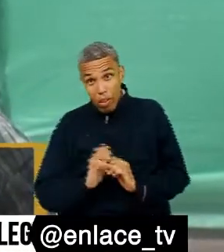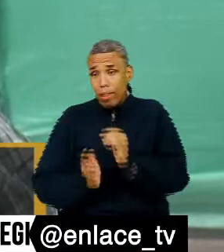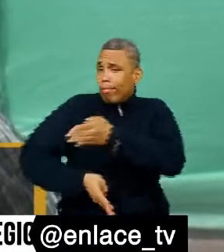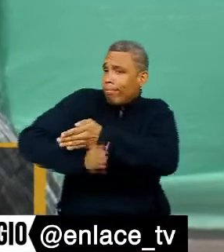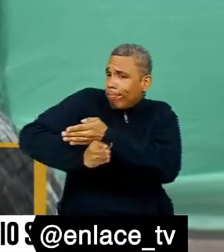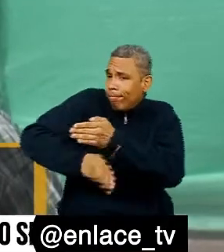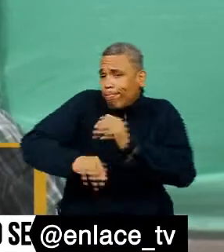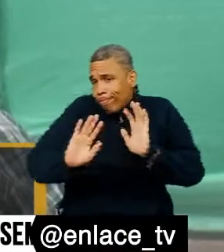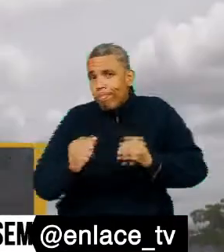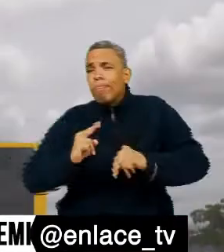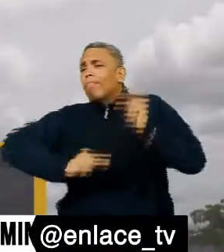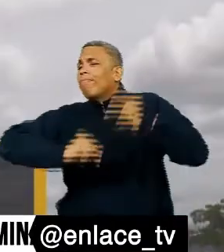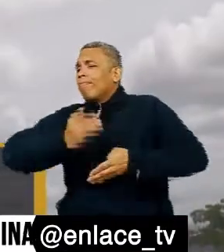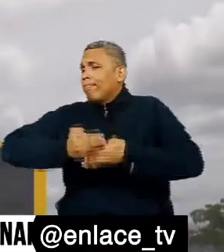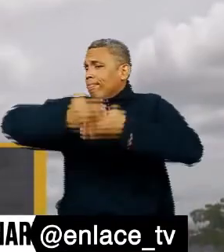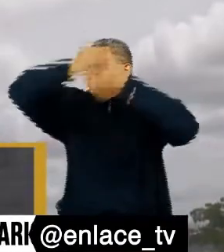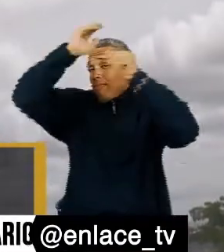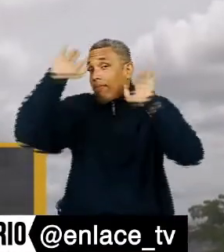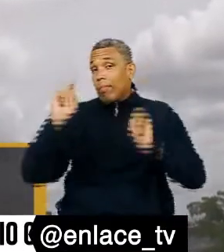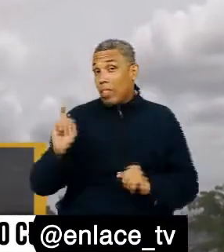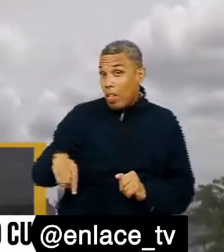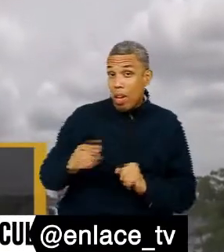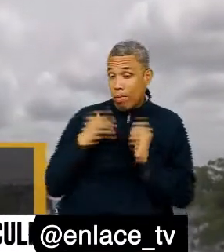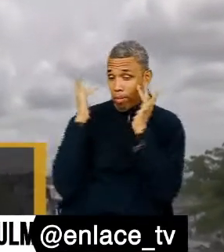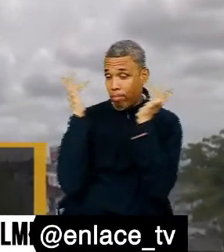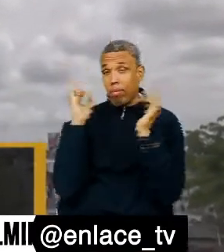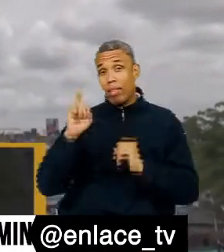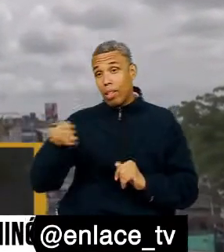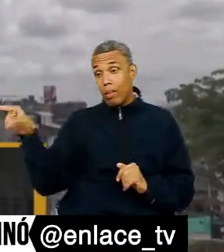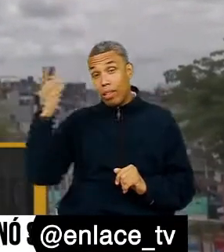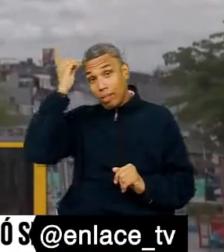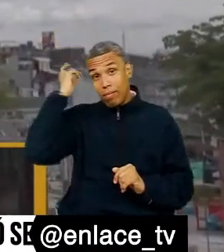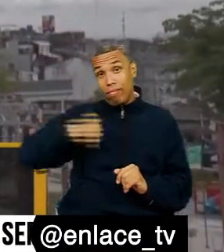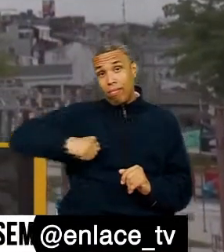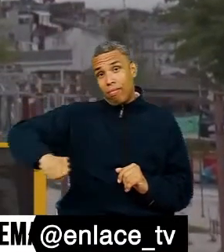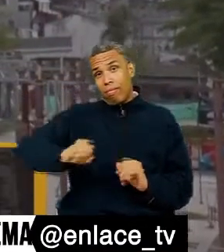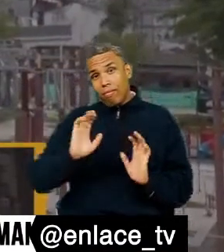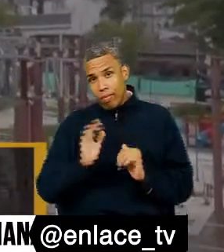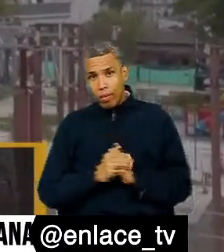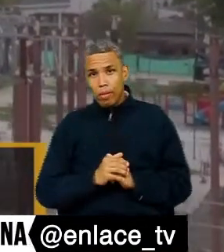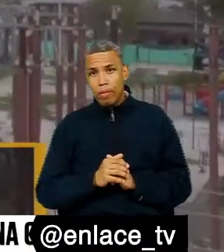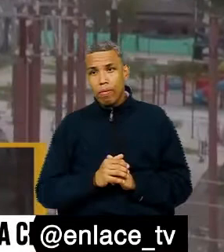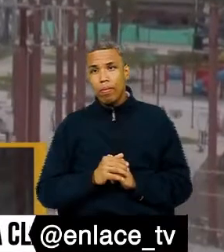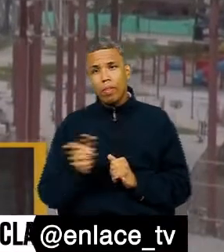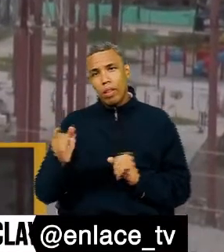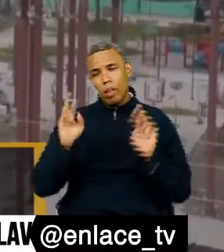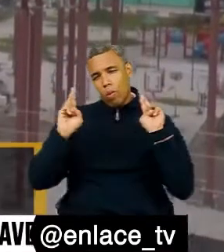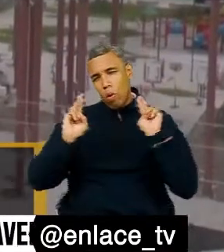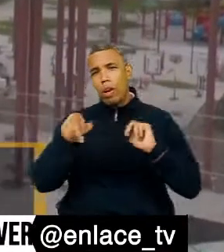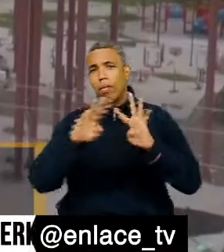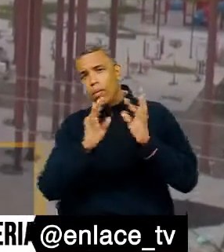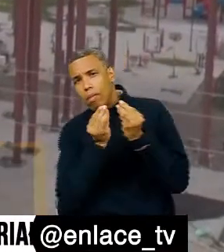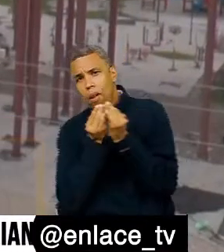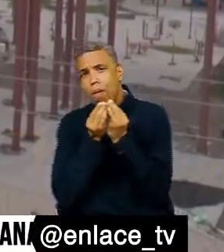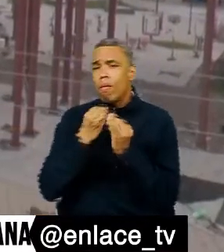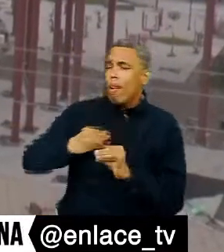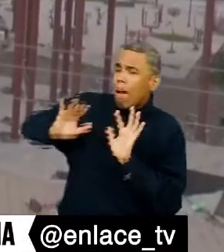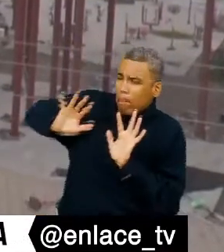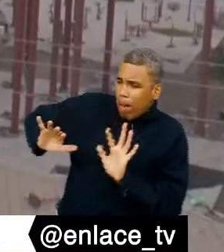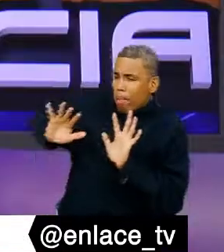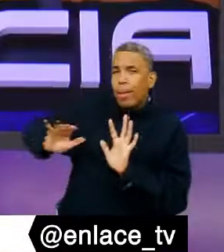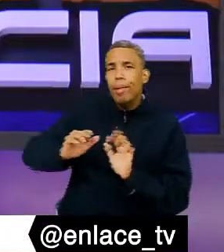es de toda Barranca Bermeja. Devia solo espera que el Consejo Municipal replantee la decisión y según él no siga siendo Barranca Bermeja la que